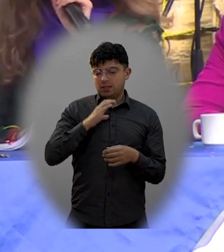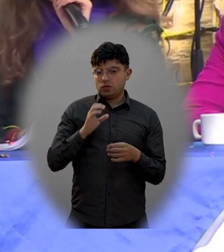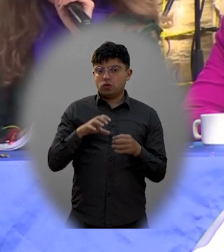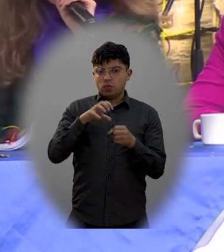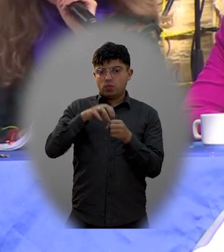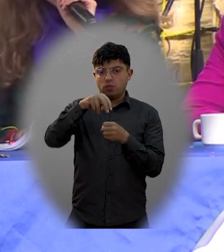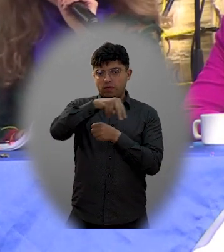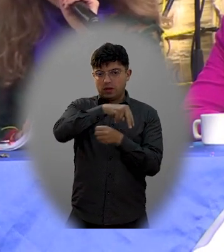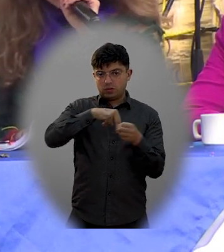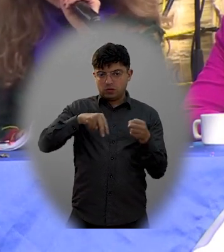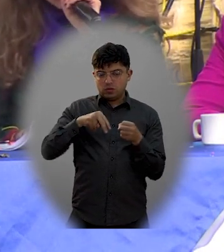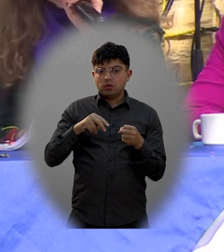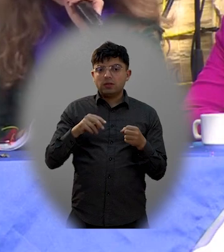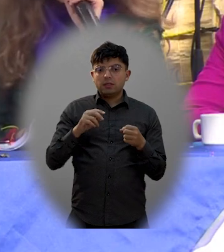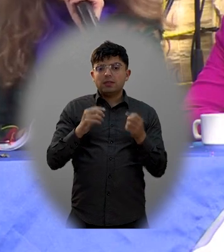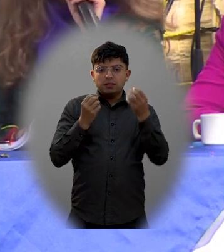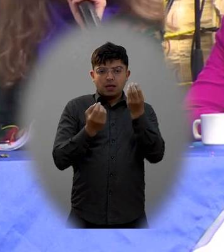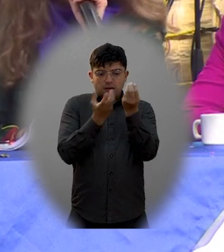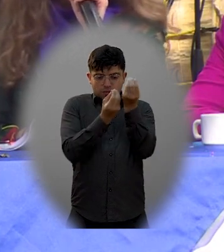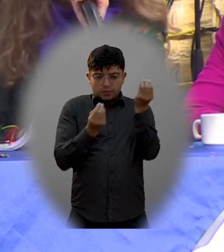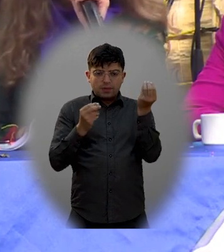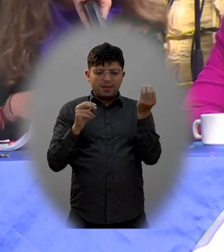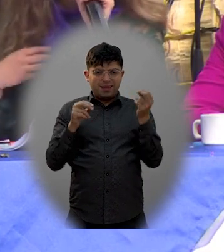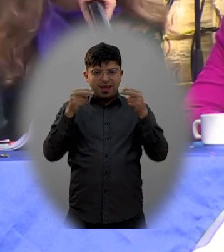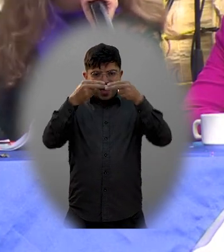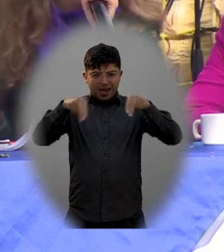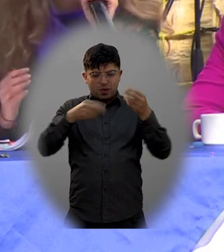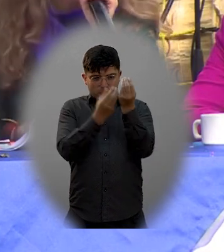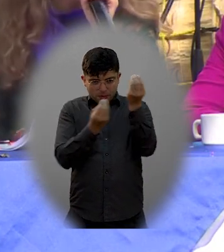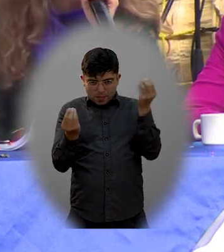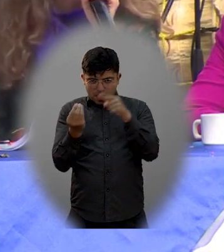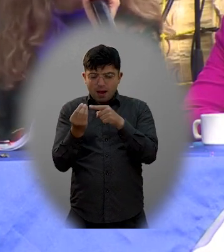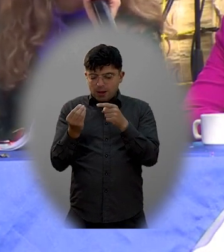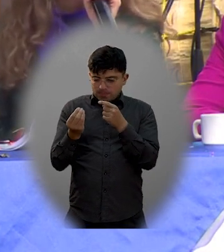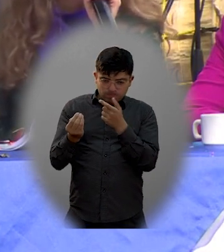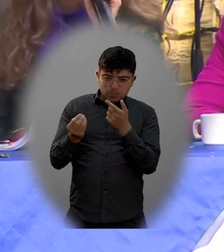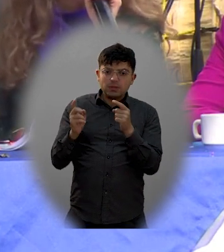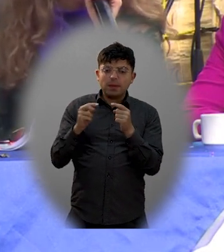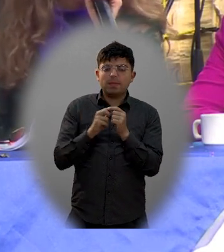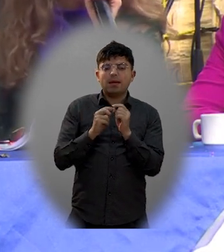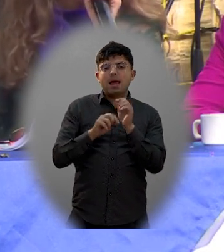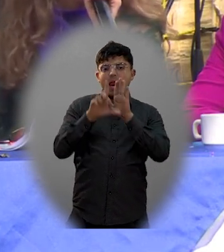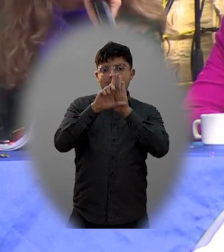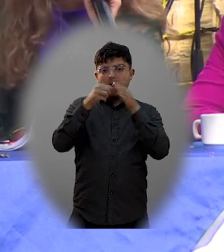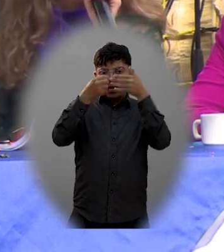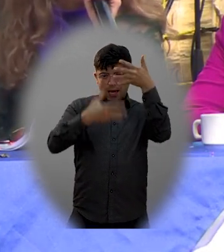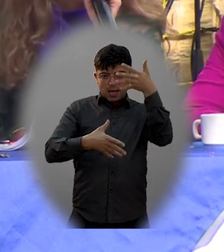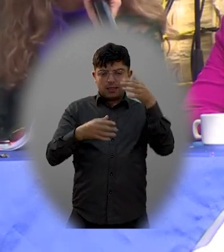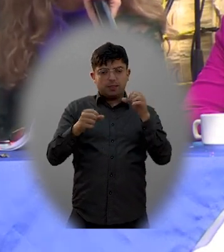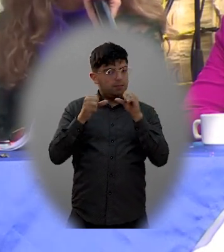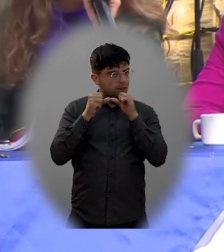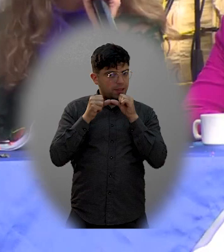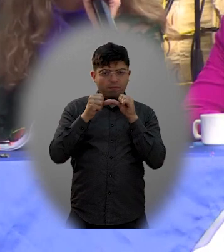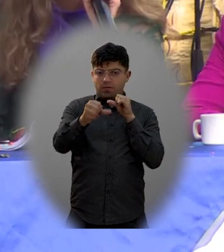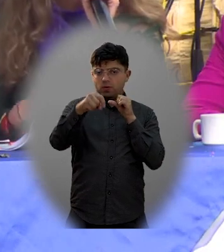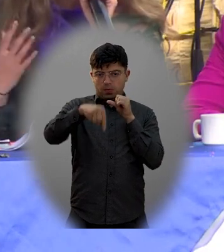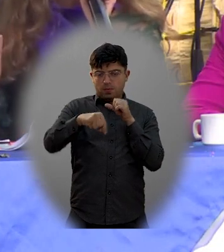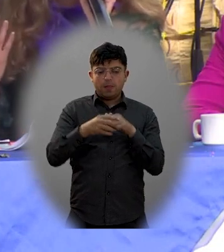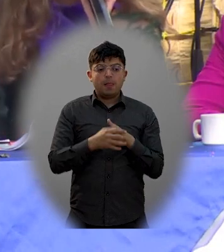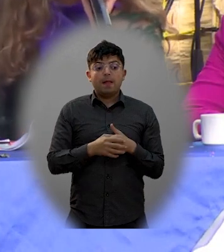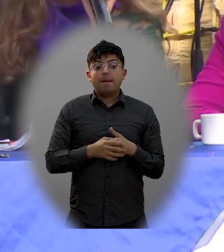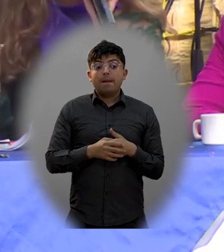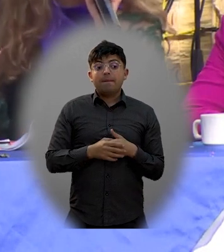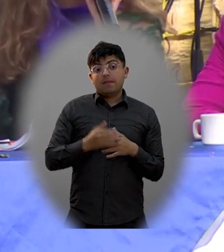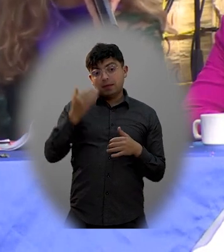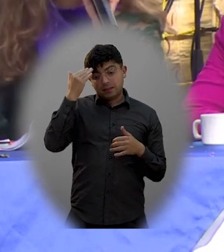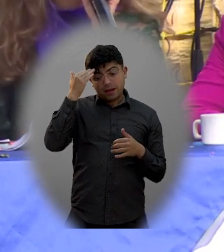población disidente y implementar políticas de permanencia, porque